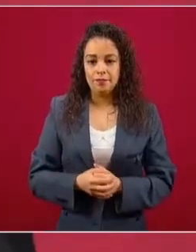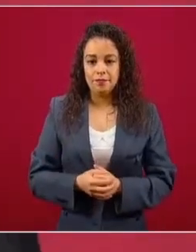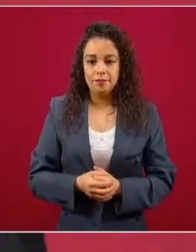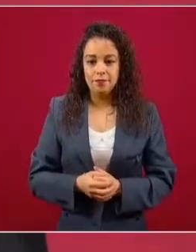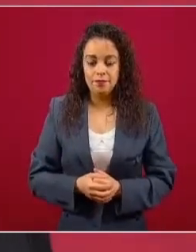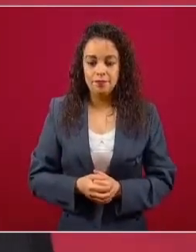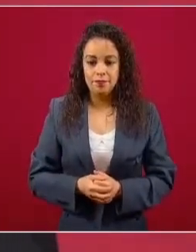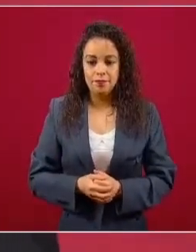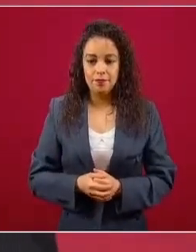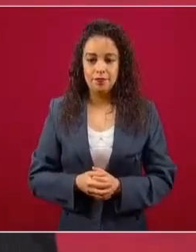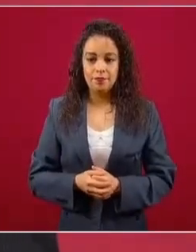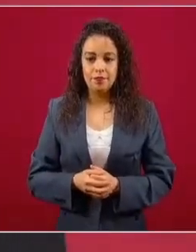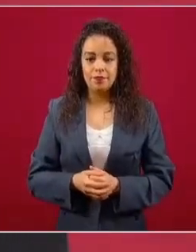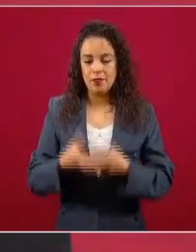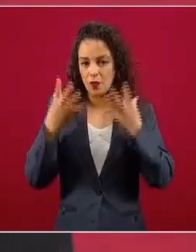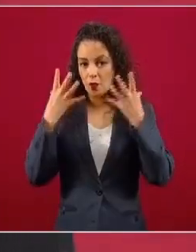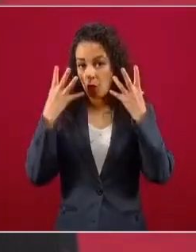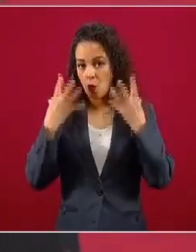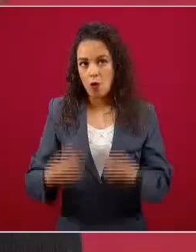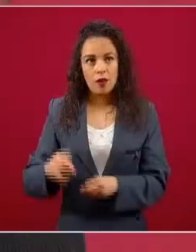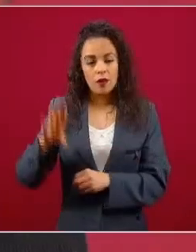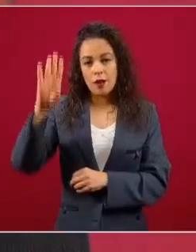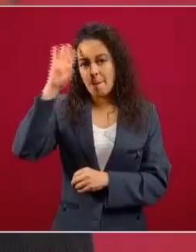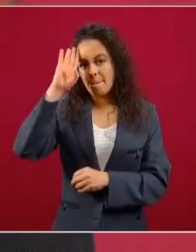en abundancia.